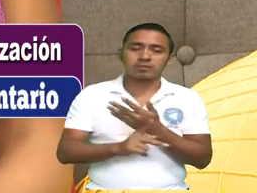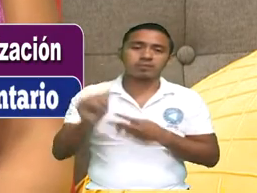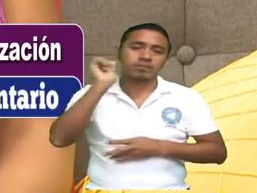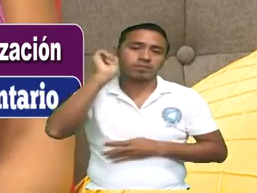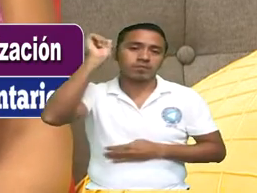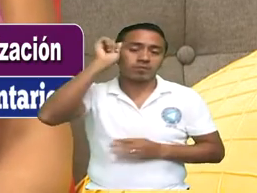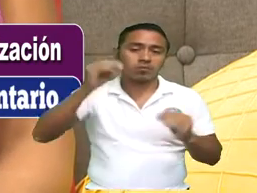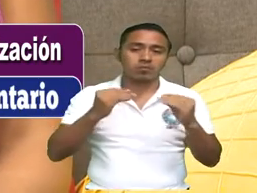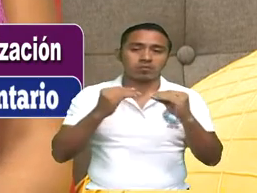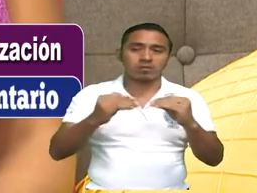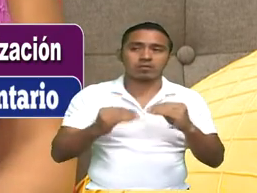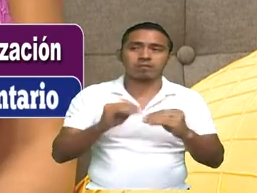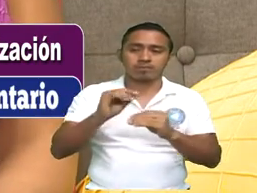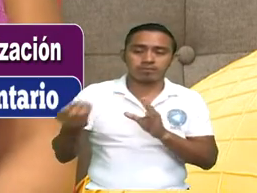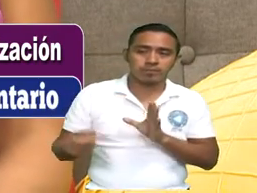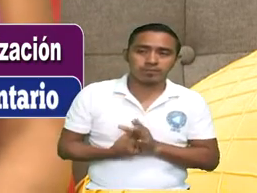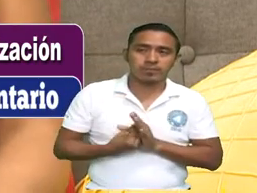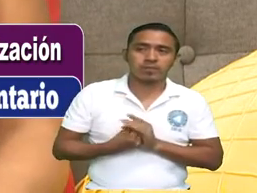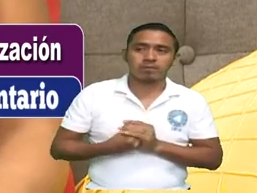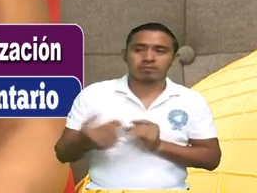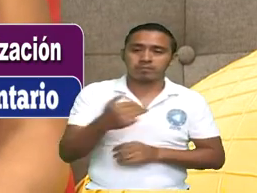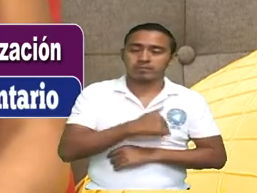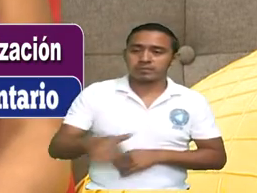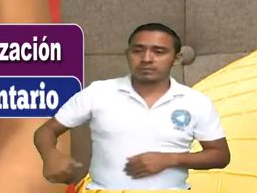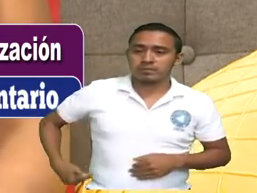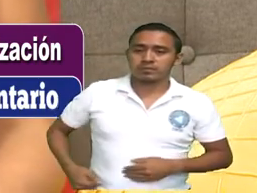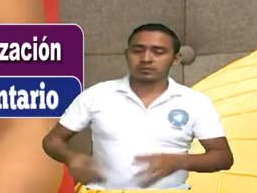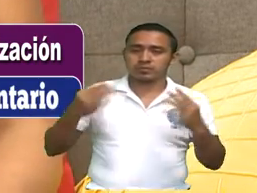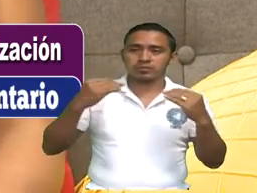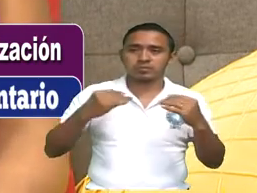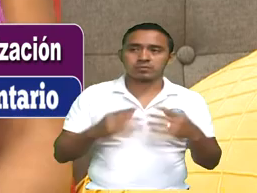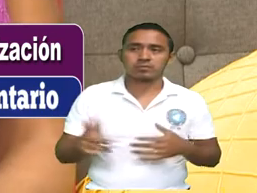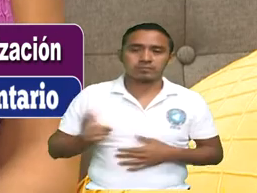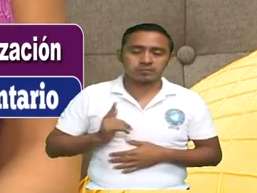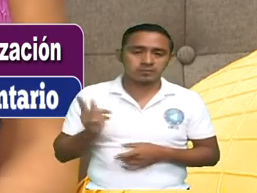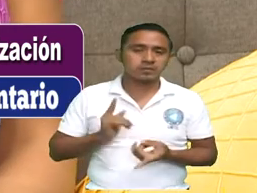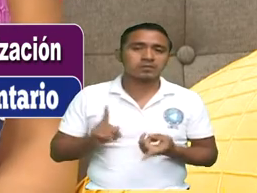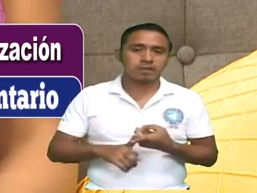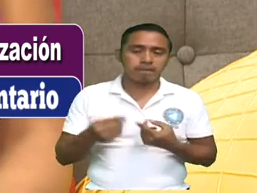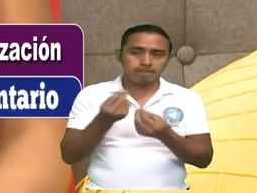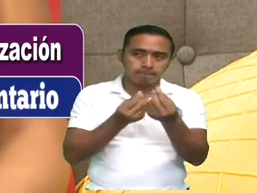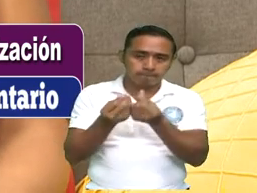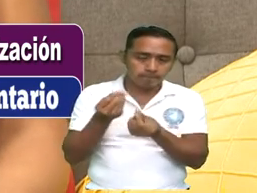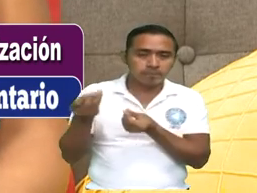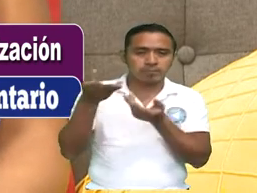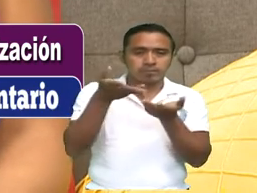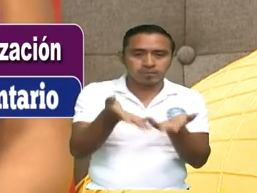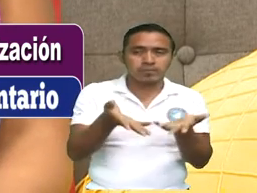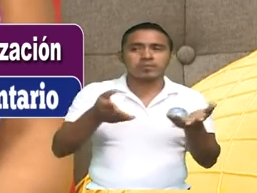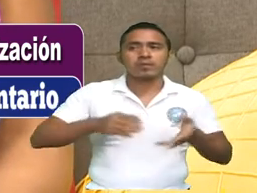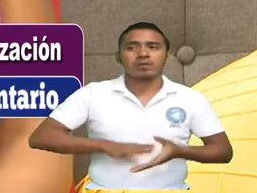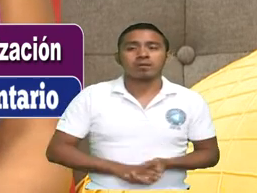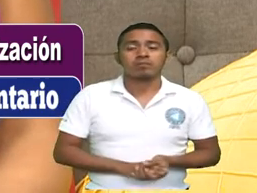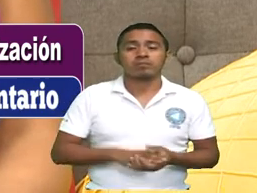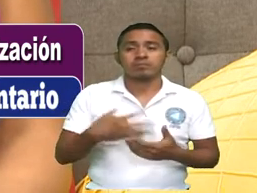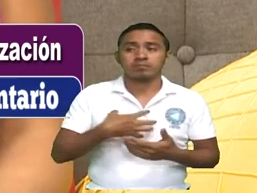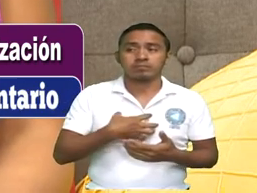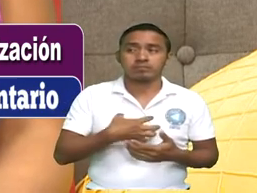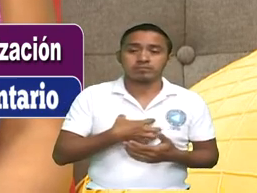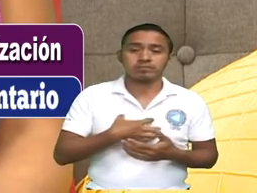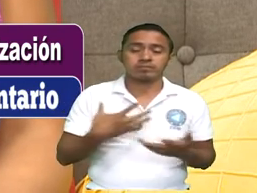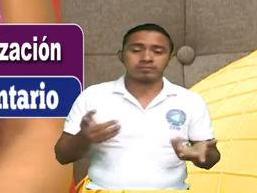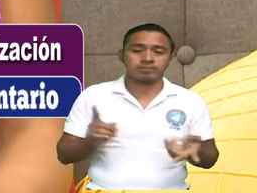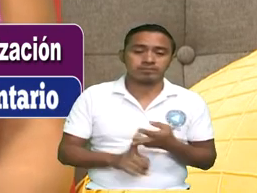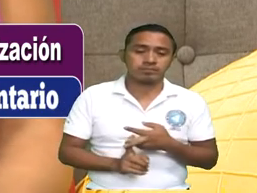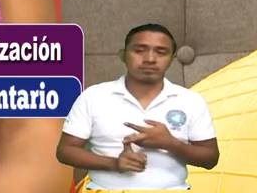adultos que está integrado dentro del Ministerio de Educación, que cuenta con un presupuesto específico para su ejecución